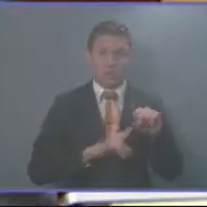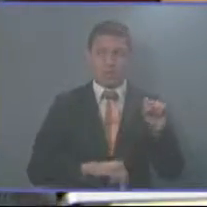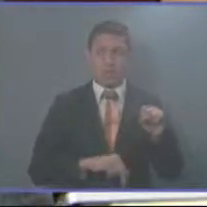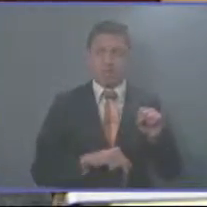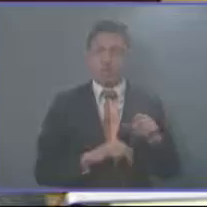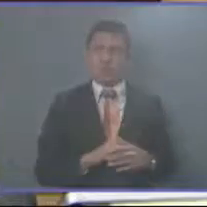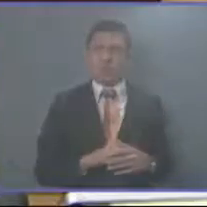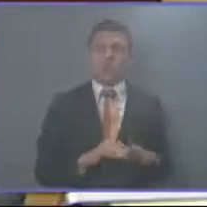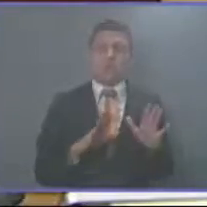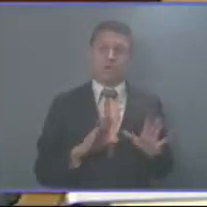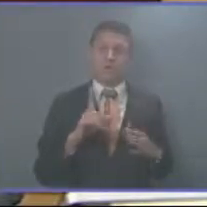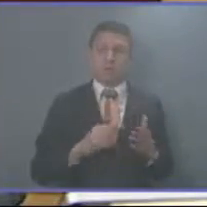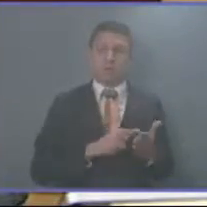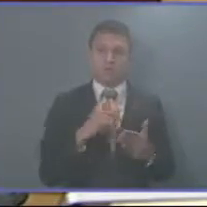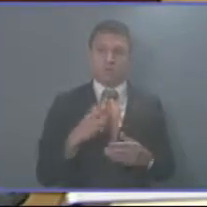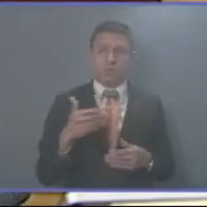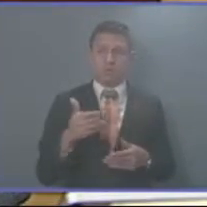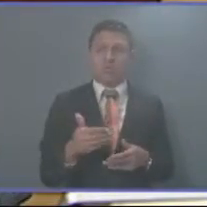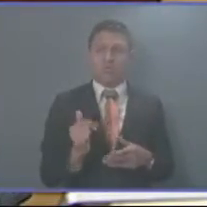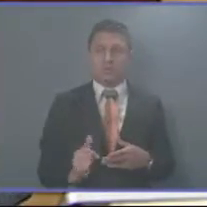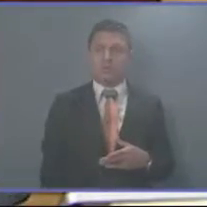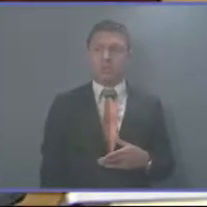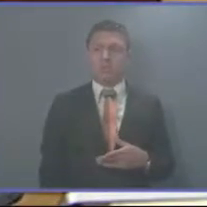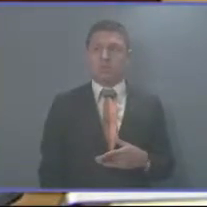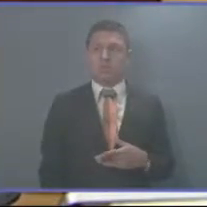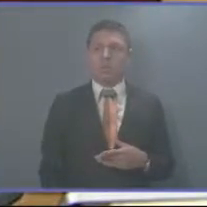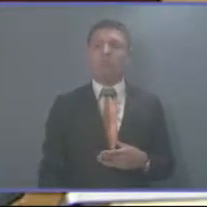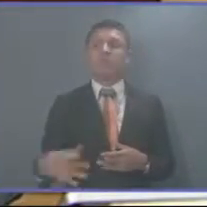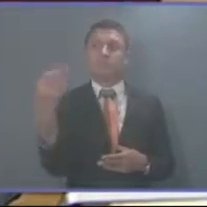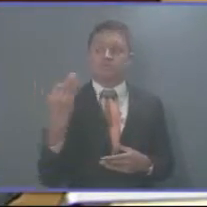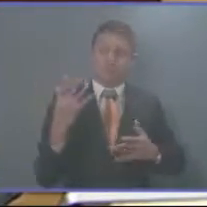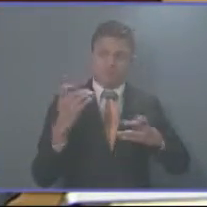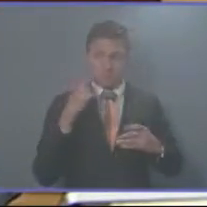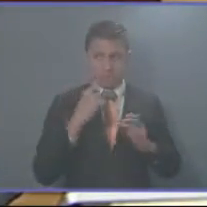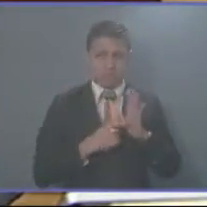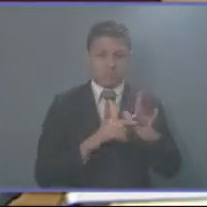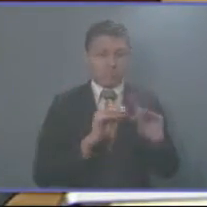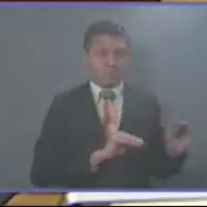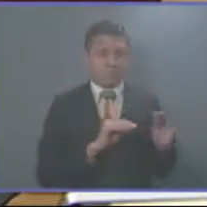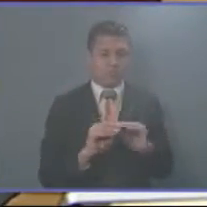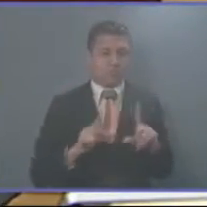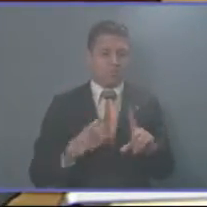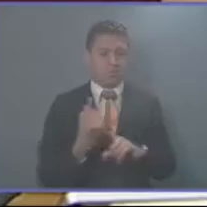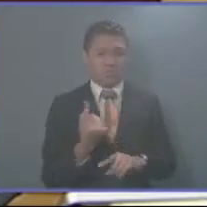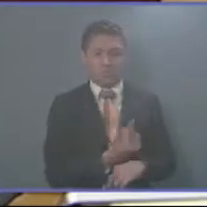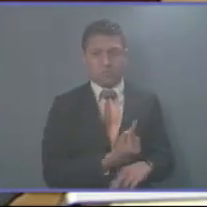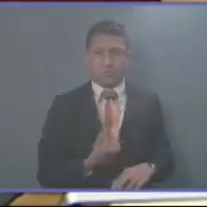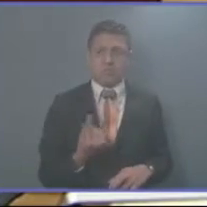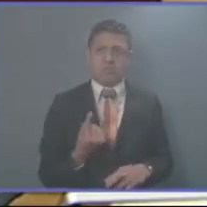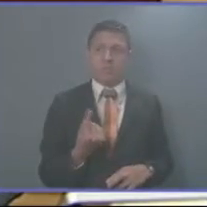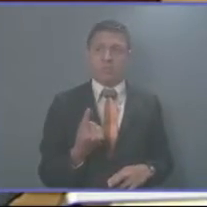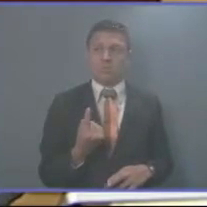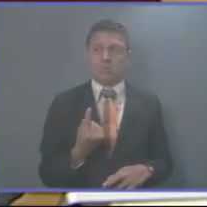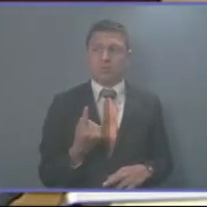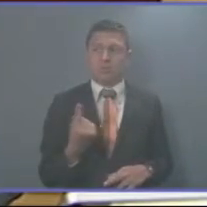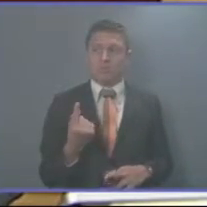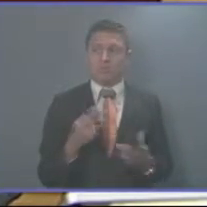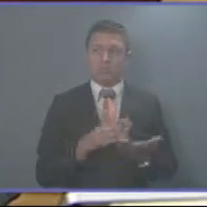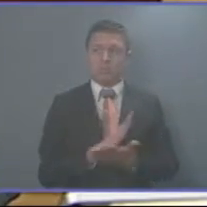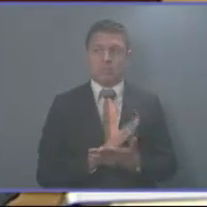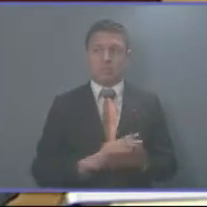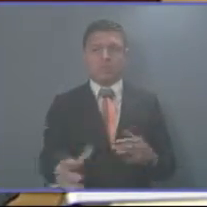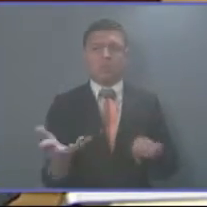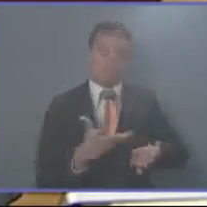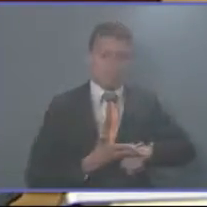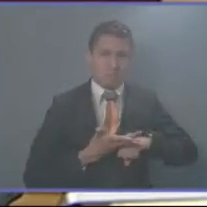cargar una vez al año los estén queriendo trasladar a los usuarios del